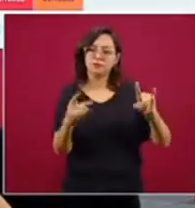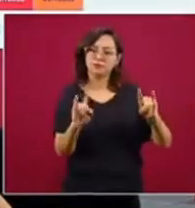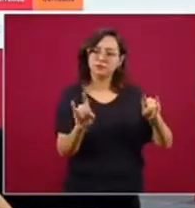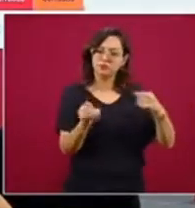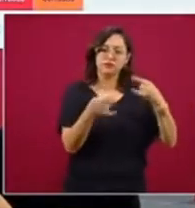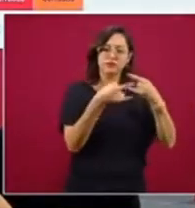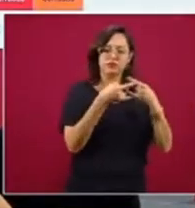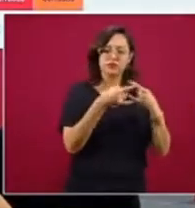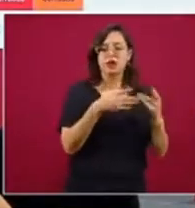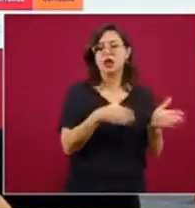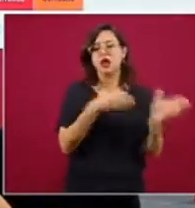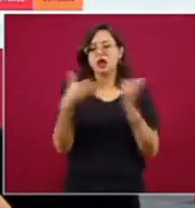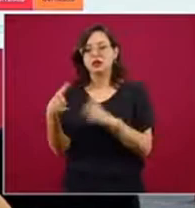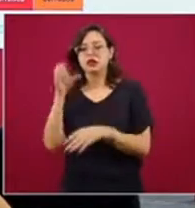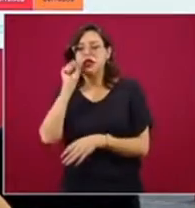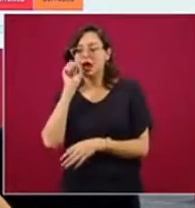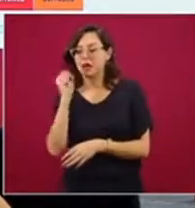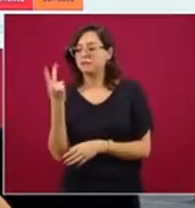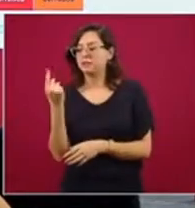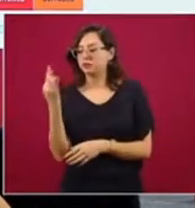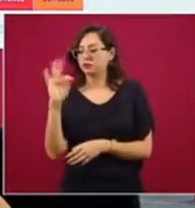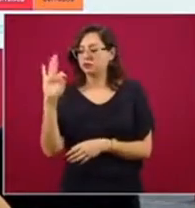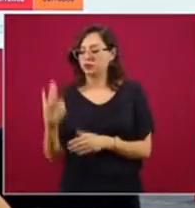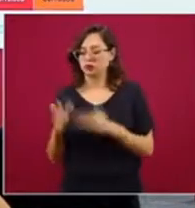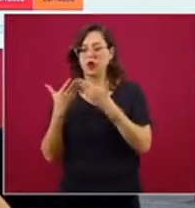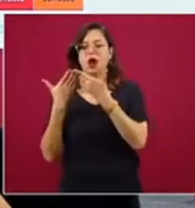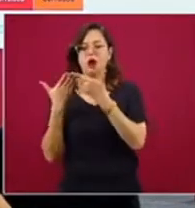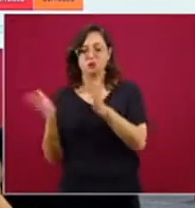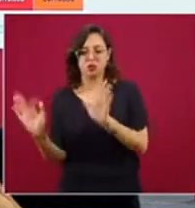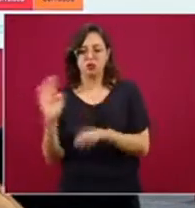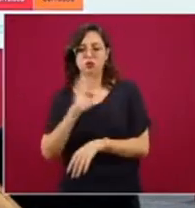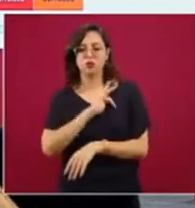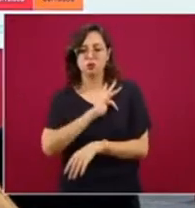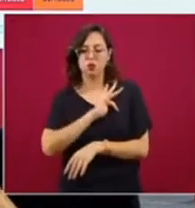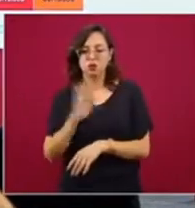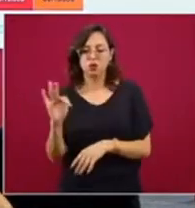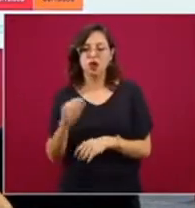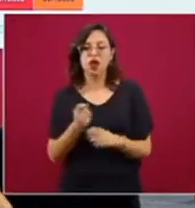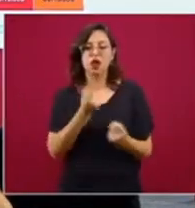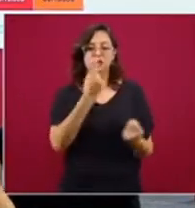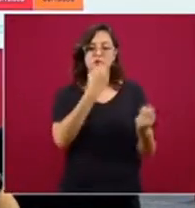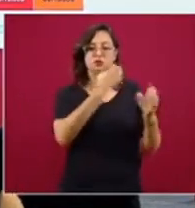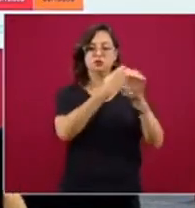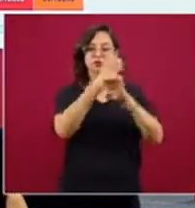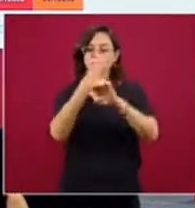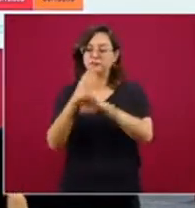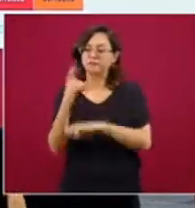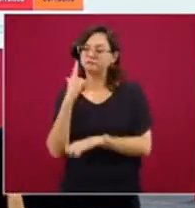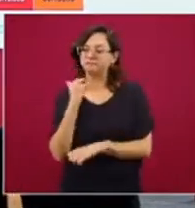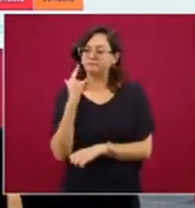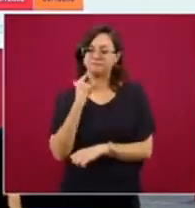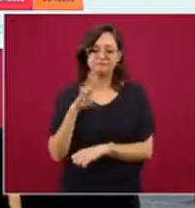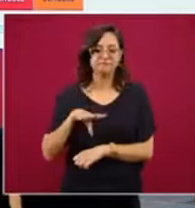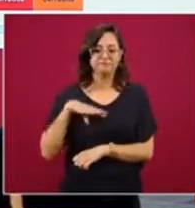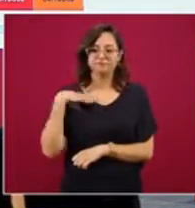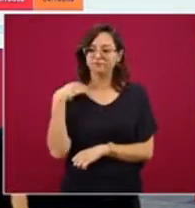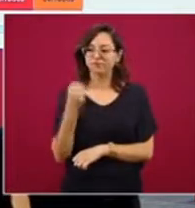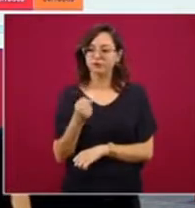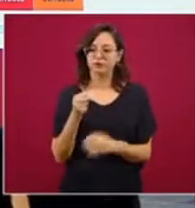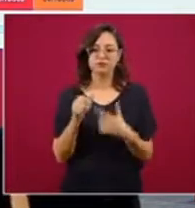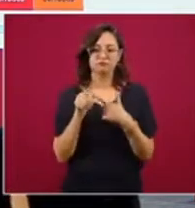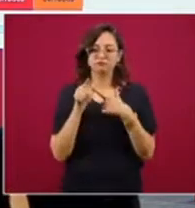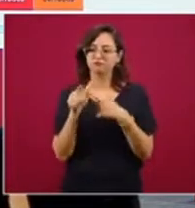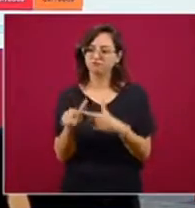se pueden abrir al 25% en semáforo naranja y varias entidades federativas han hecho un esfuerzo muy claro por